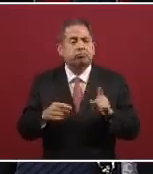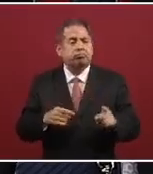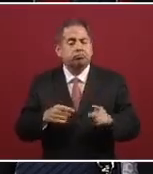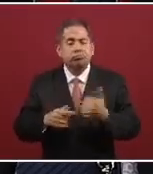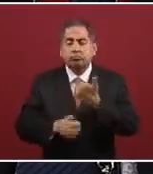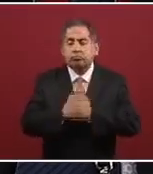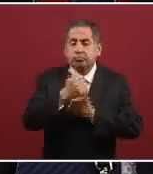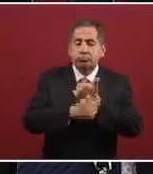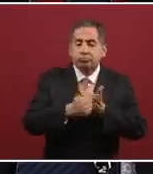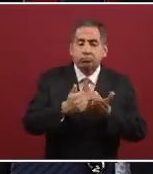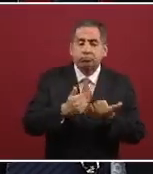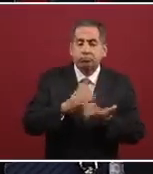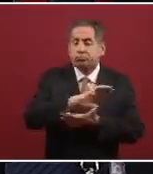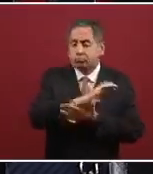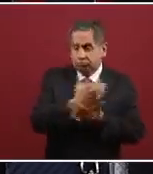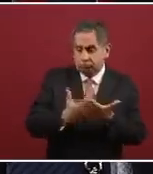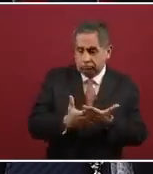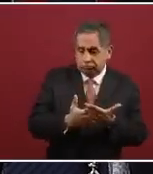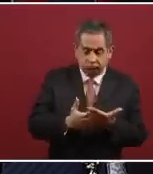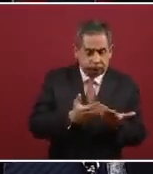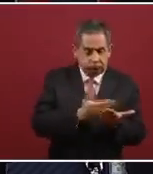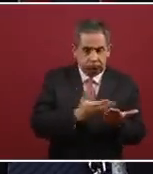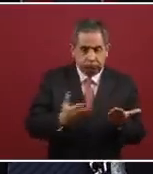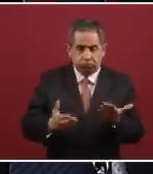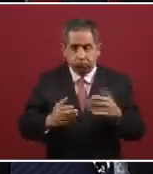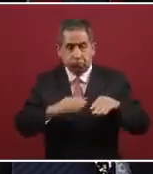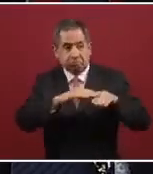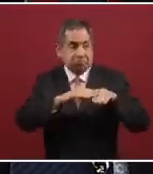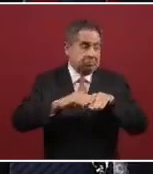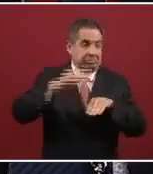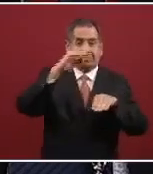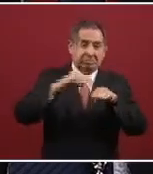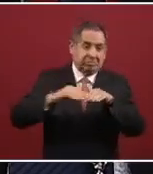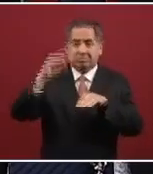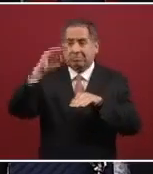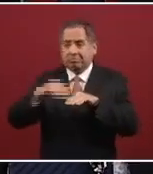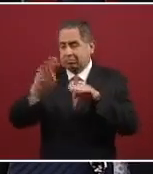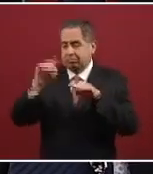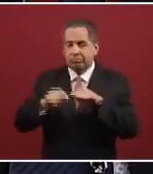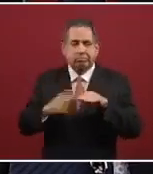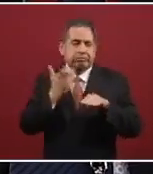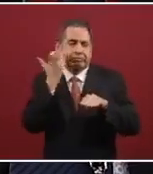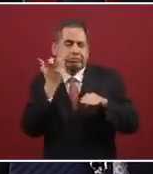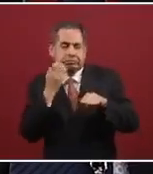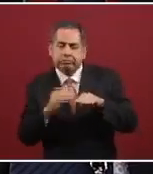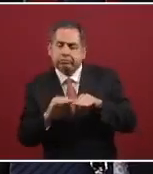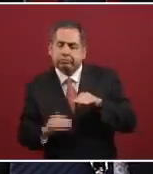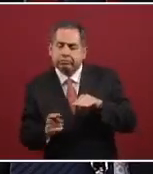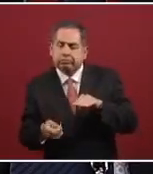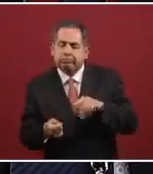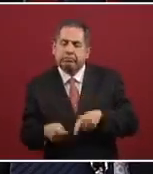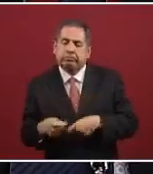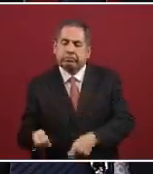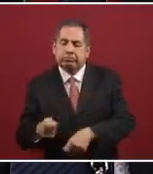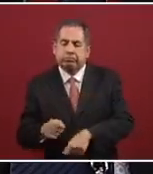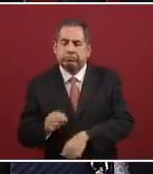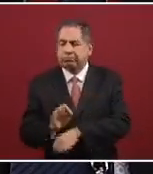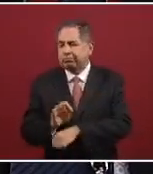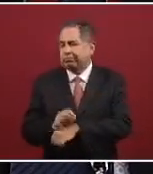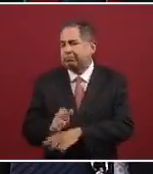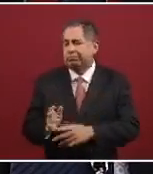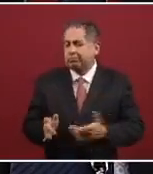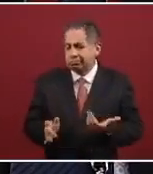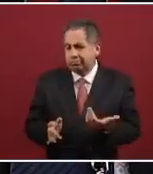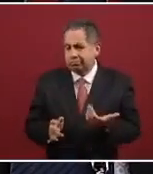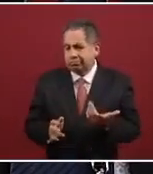licitando por arriba de lo que ya se hacía antes y que se estaban otorgando licitaciones